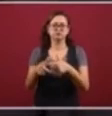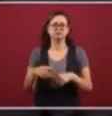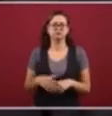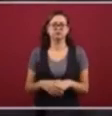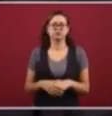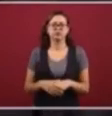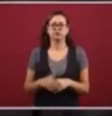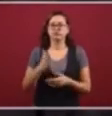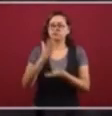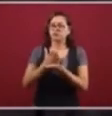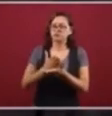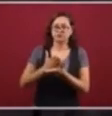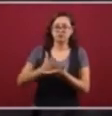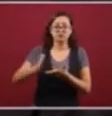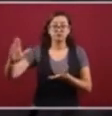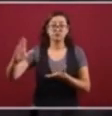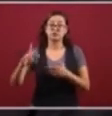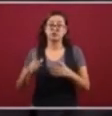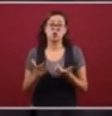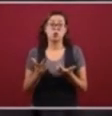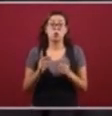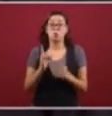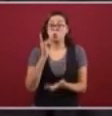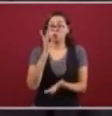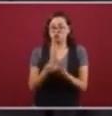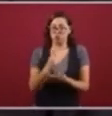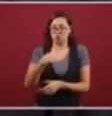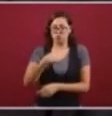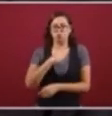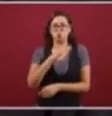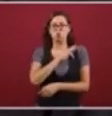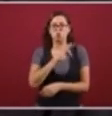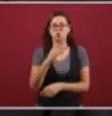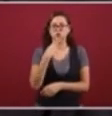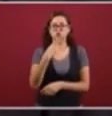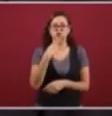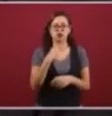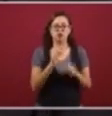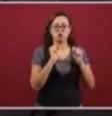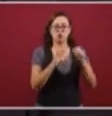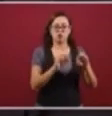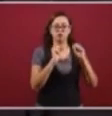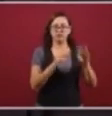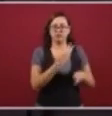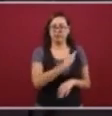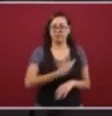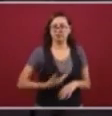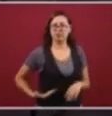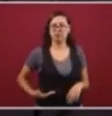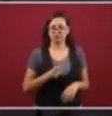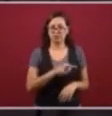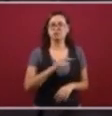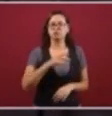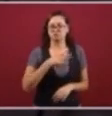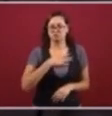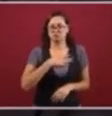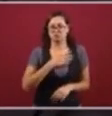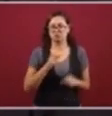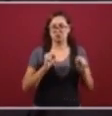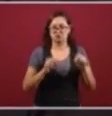con excepción del despacho presidencial, que es lo único que se va a conservar en actividad,